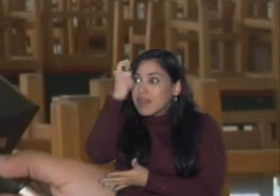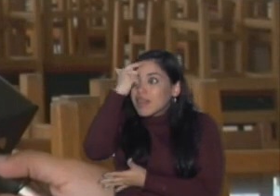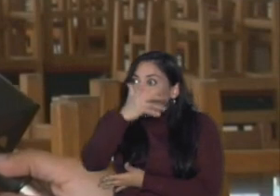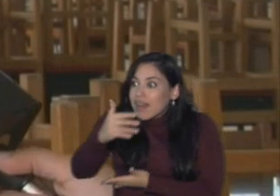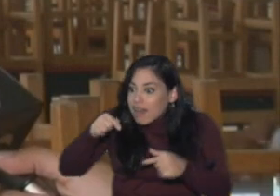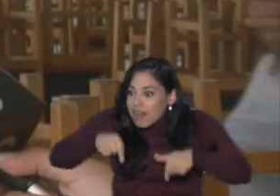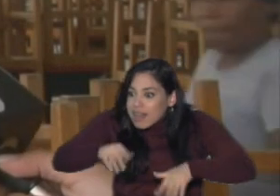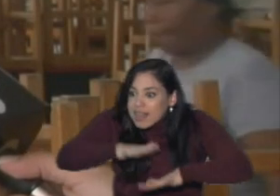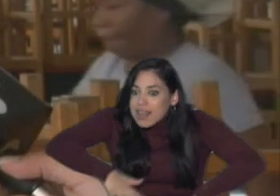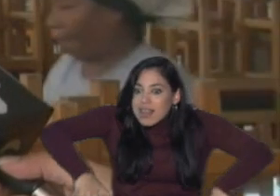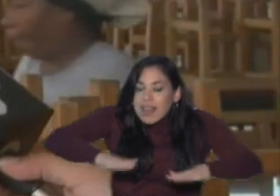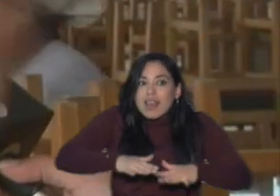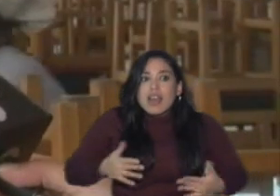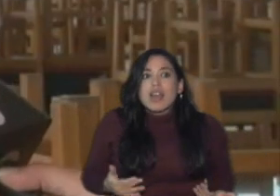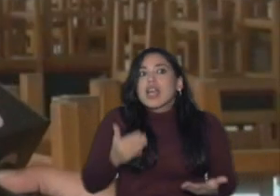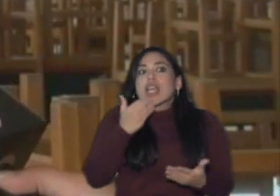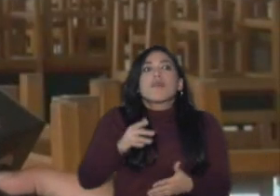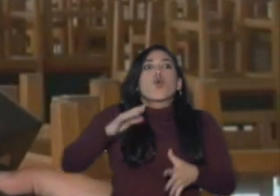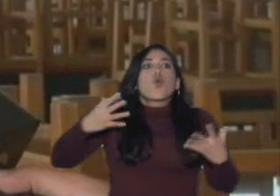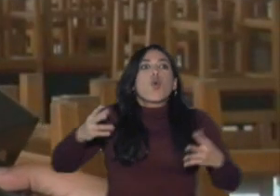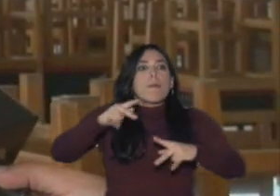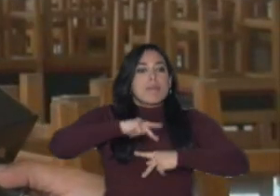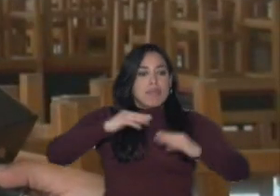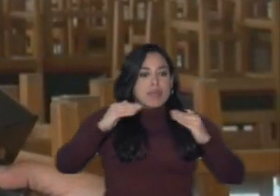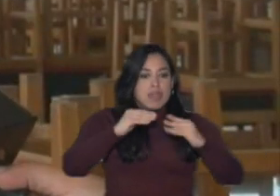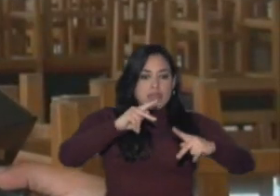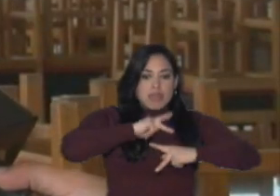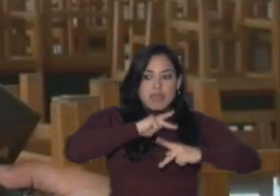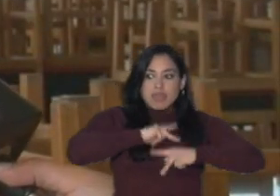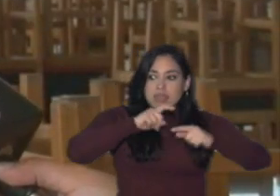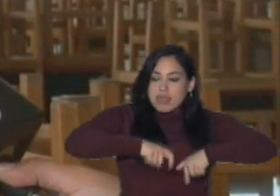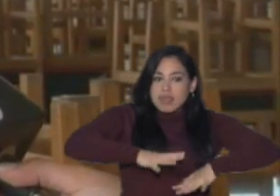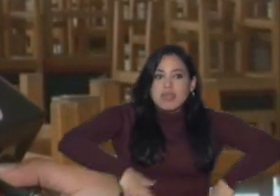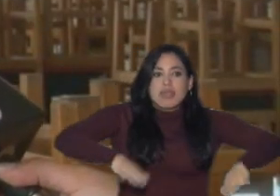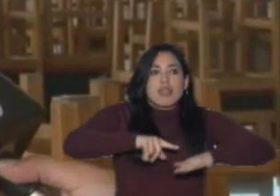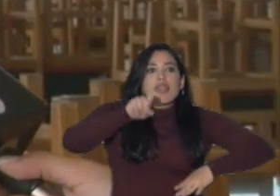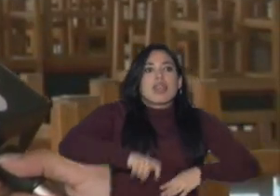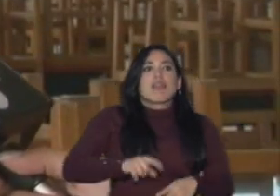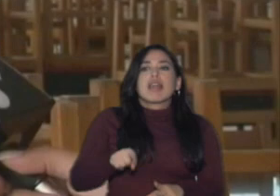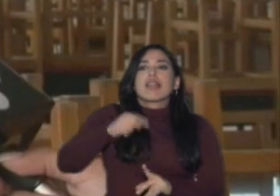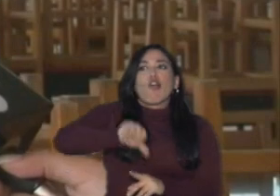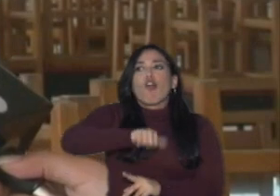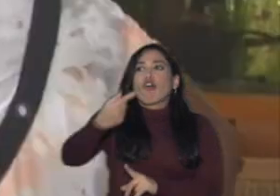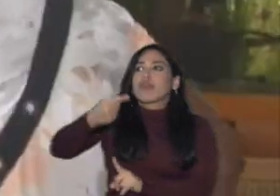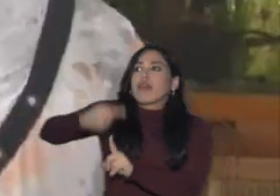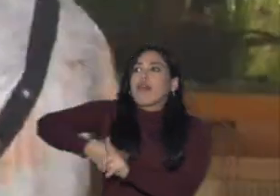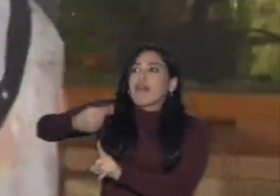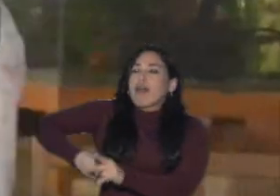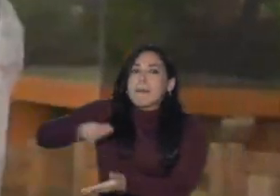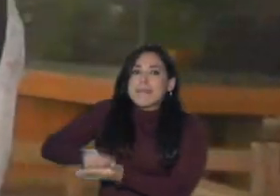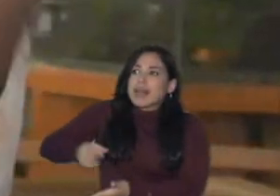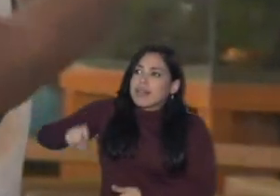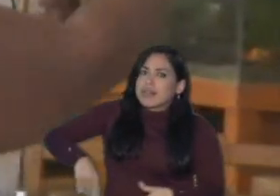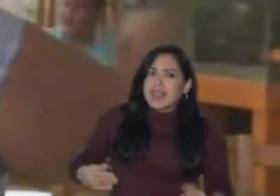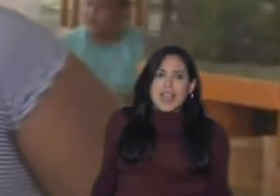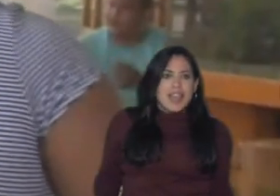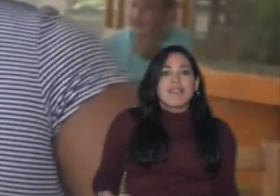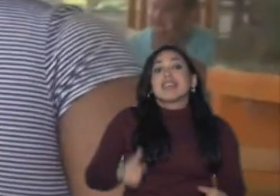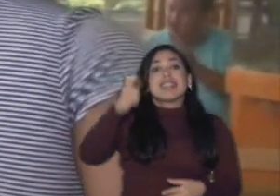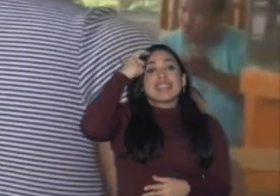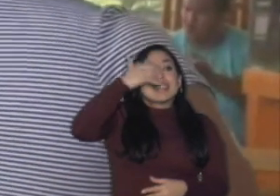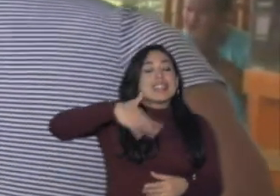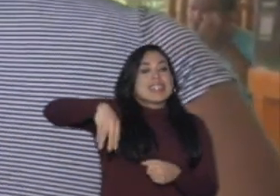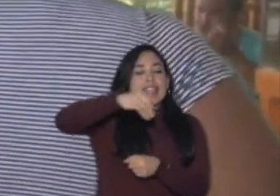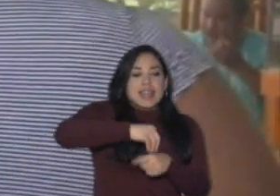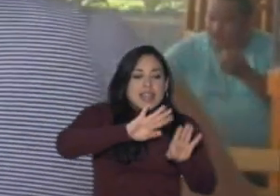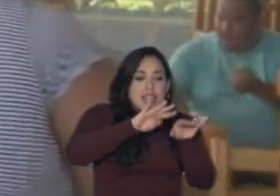urbano, donde teniendo una propiedad estamos y nos encontramos pagando un arriendo. Frente a lo anterior, el distrito creó una